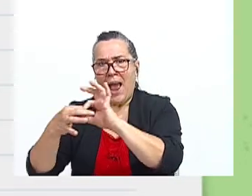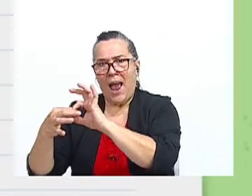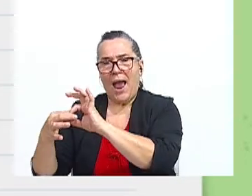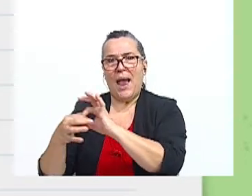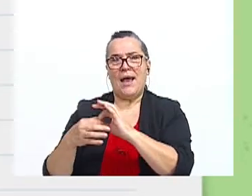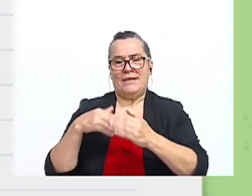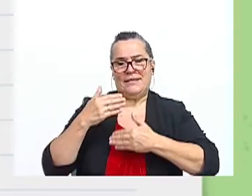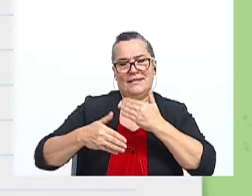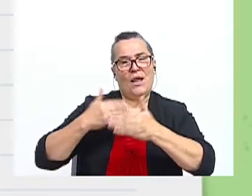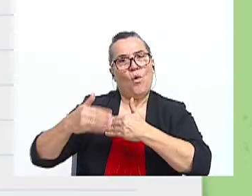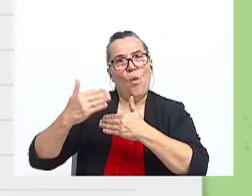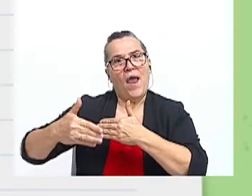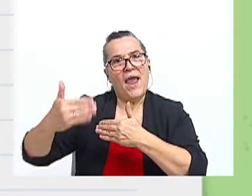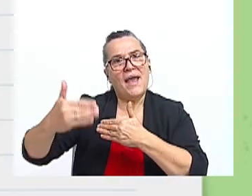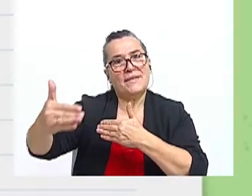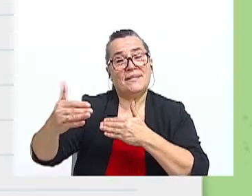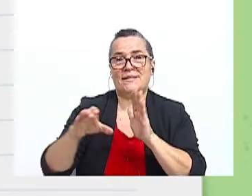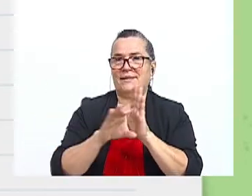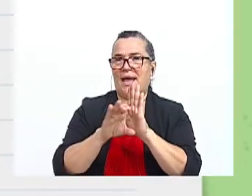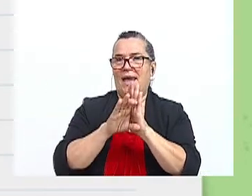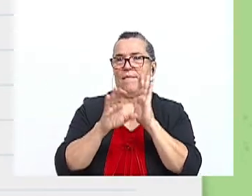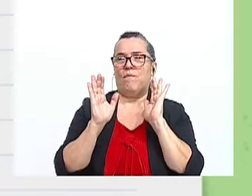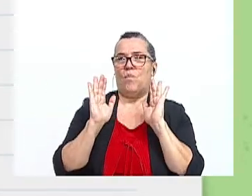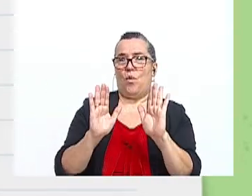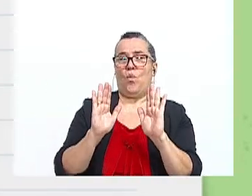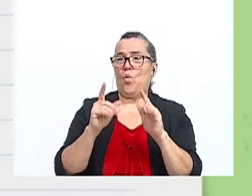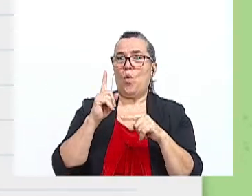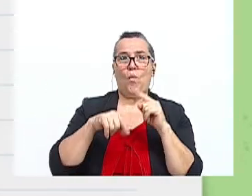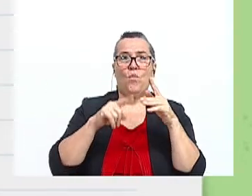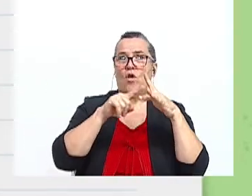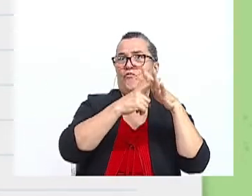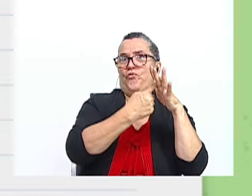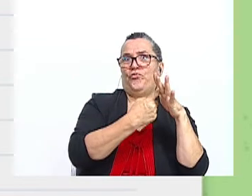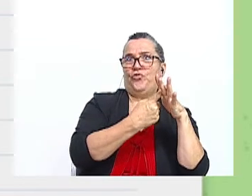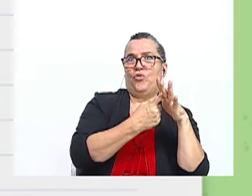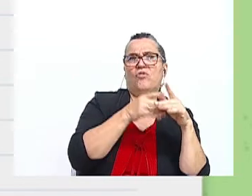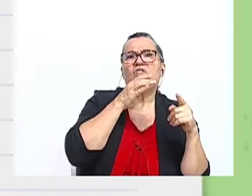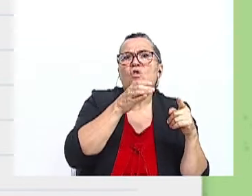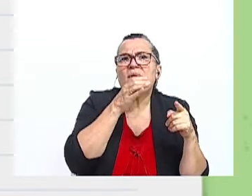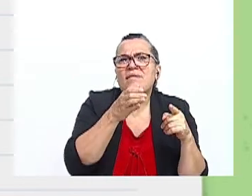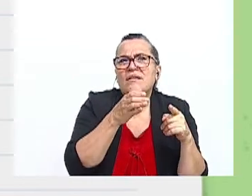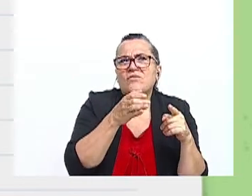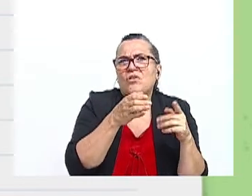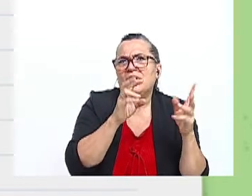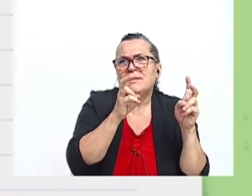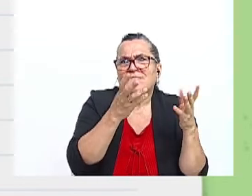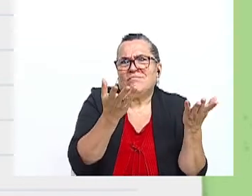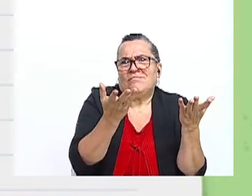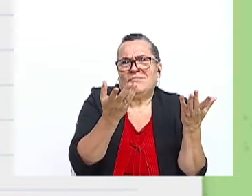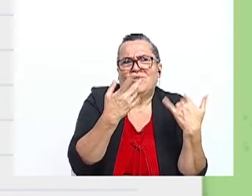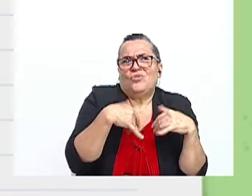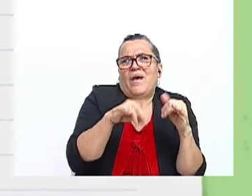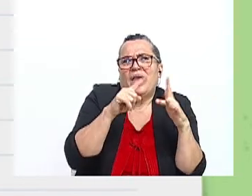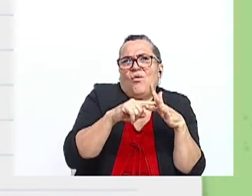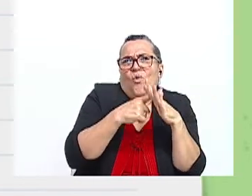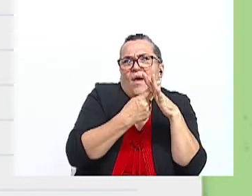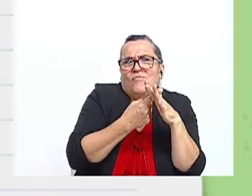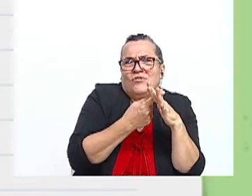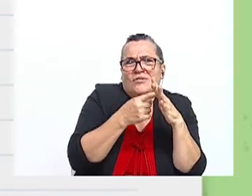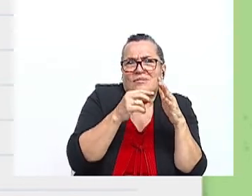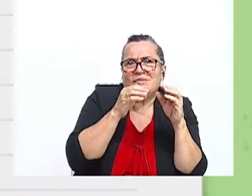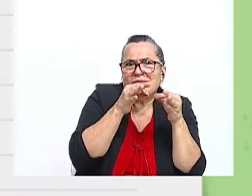una secuencia. Por ejemplo, no podemos en la introducción dar recomendaciones sobre el tema porque ni siquiera lo hemos